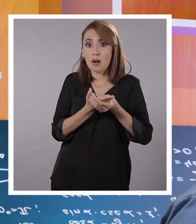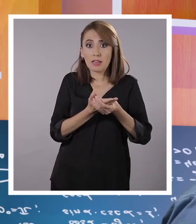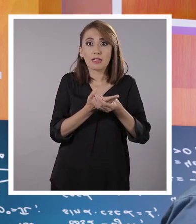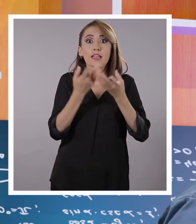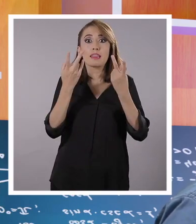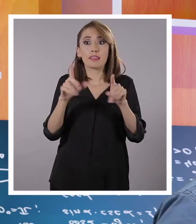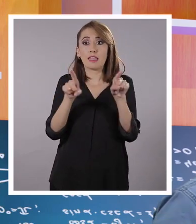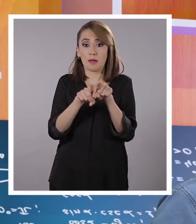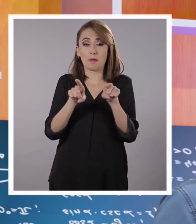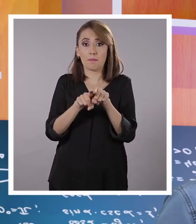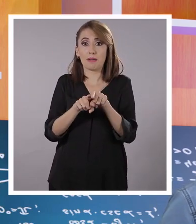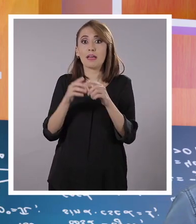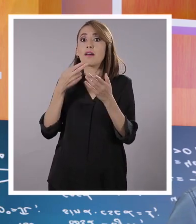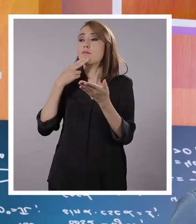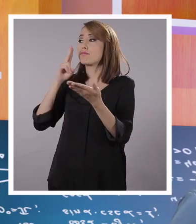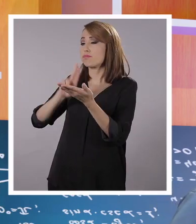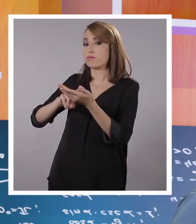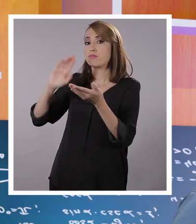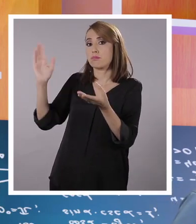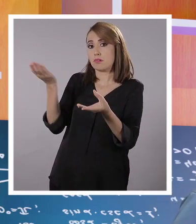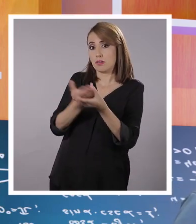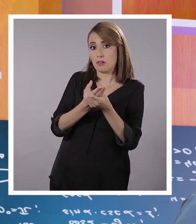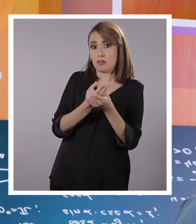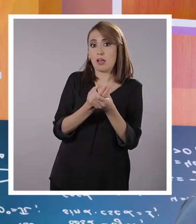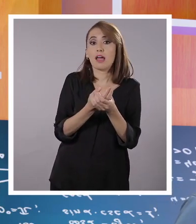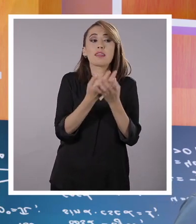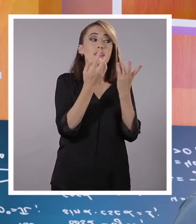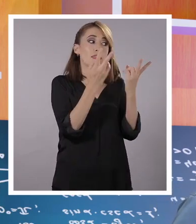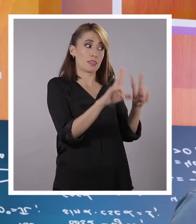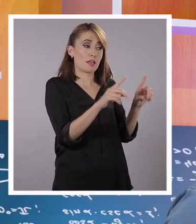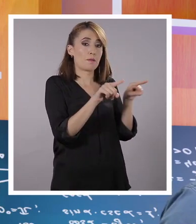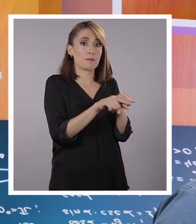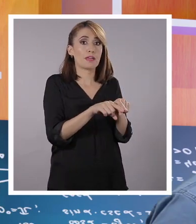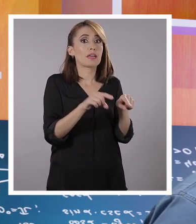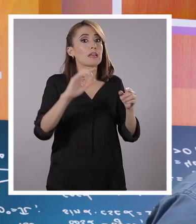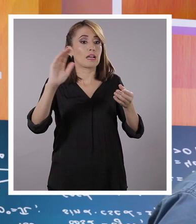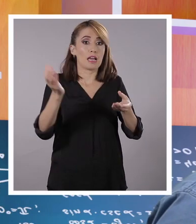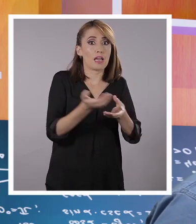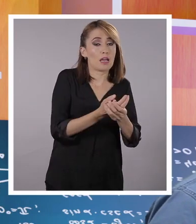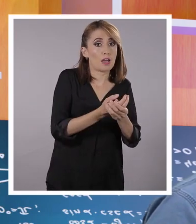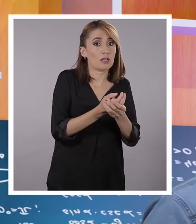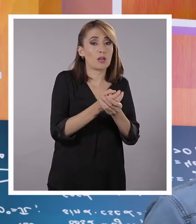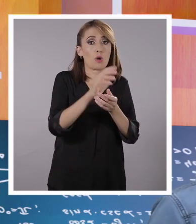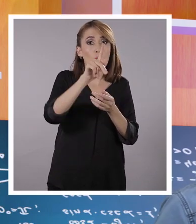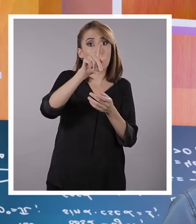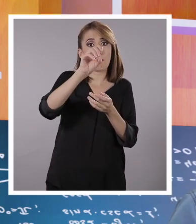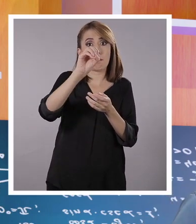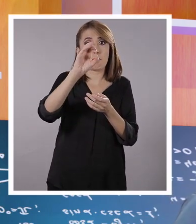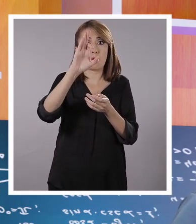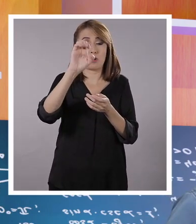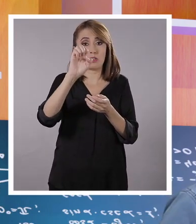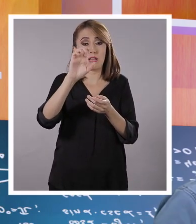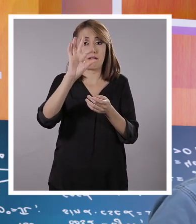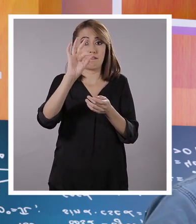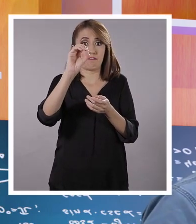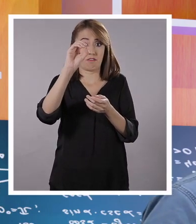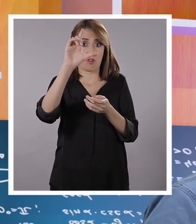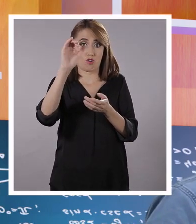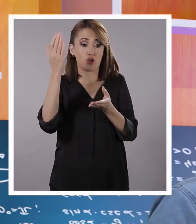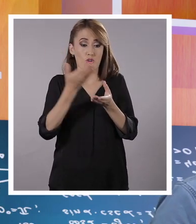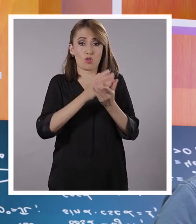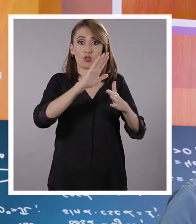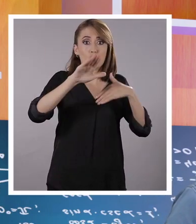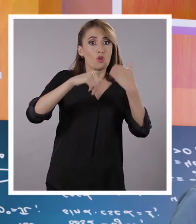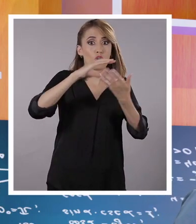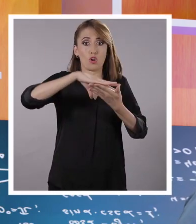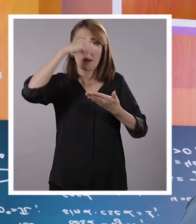Recuerden que esto puede ir pegado en su diario personal. Además de que lo deben incluir en su portafolio, porque aquí